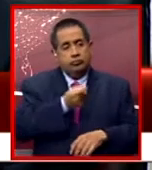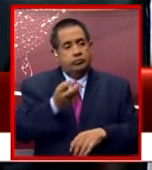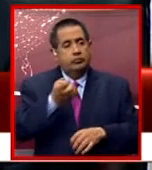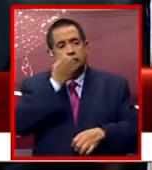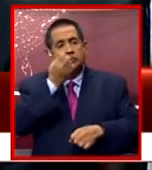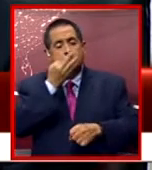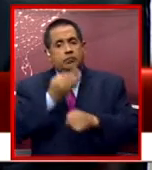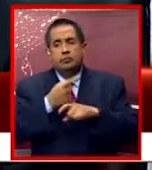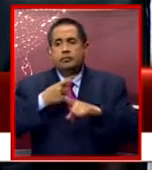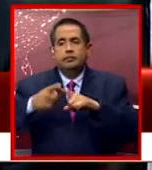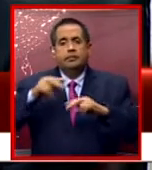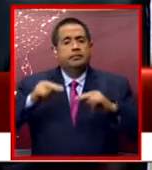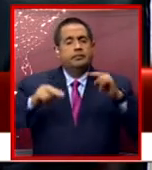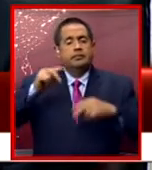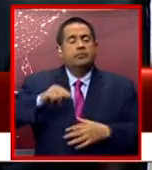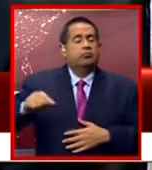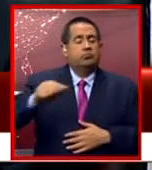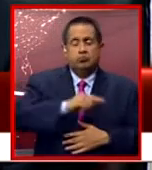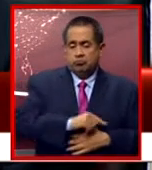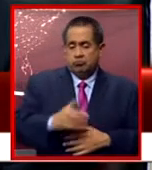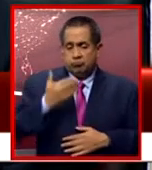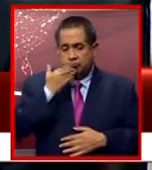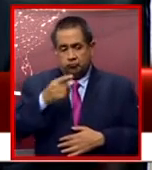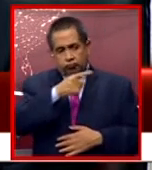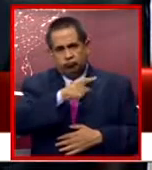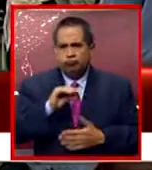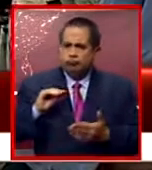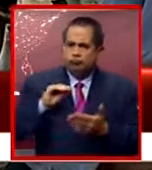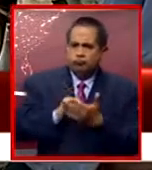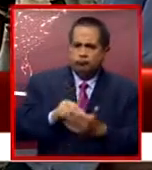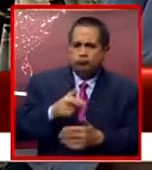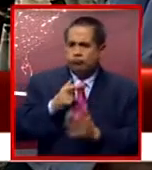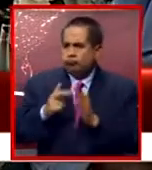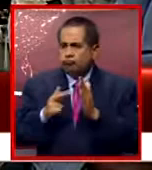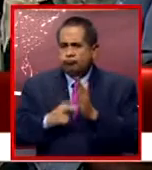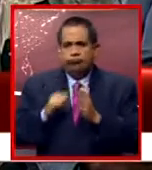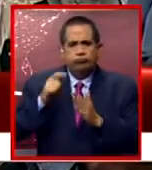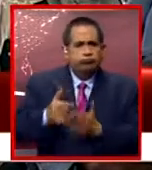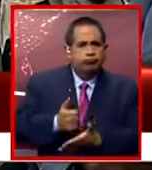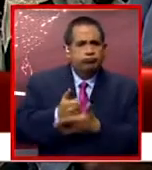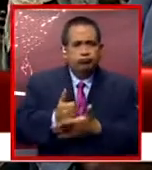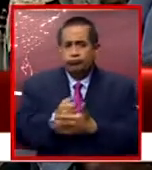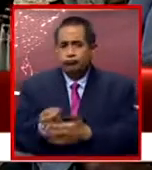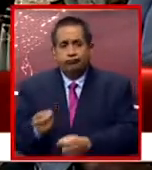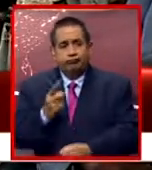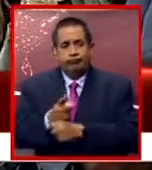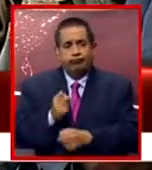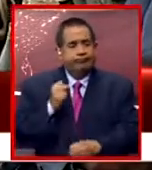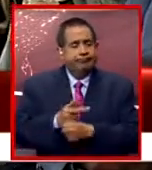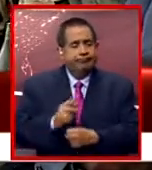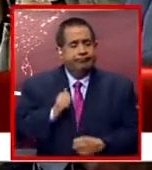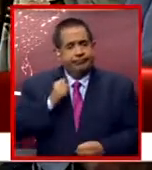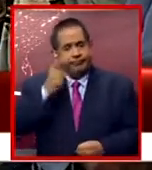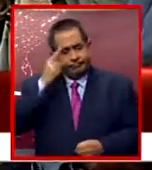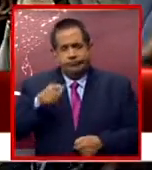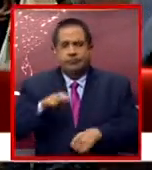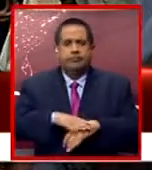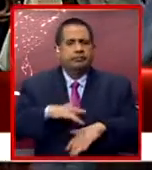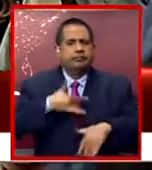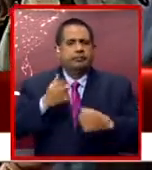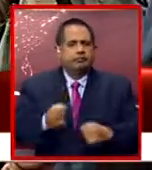los niveles educativos al establecer las medidas y acciones oportunas que garantizaron su